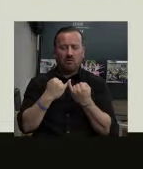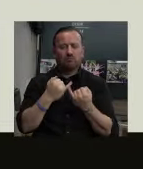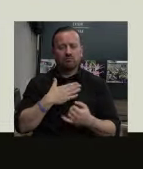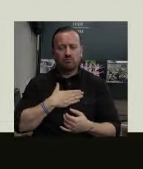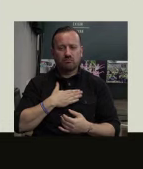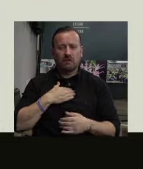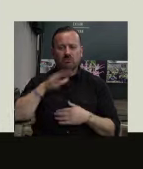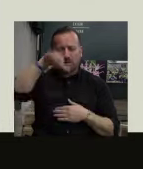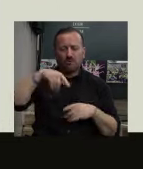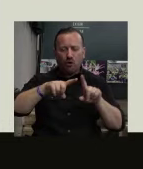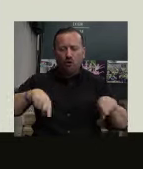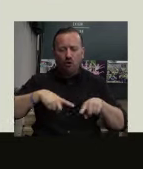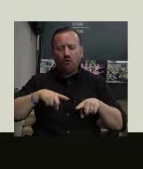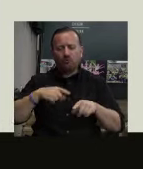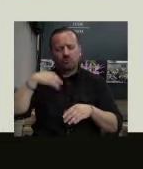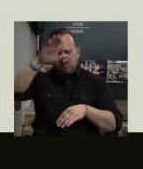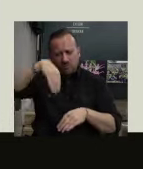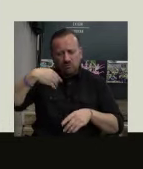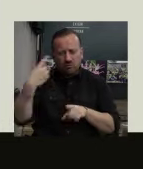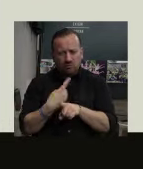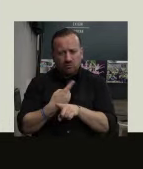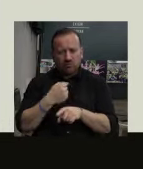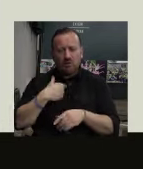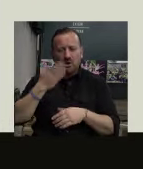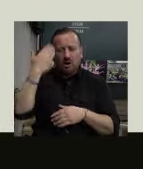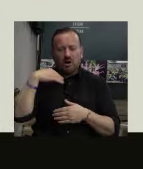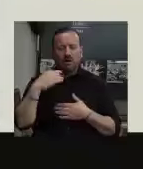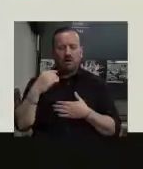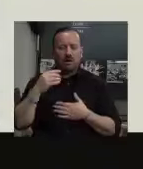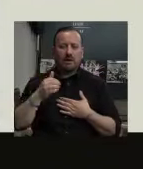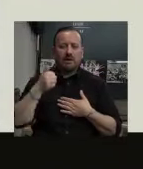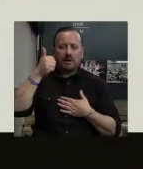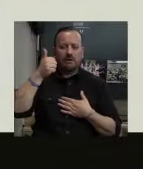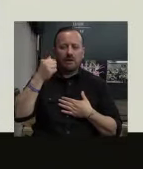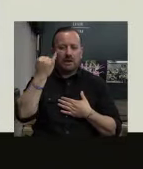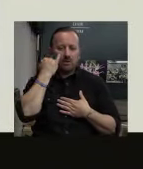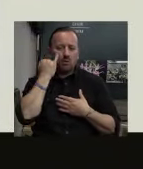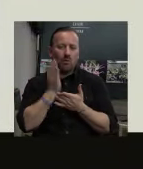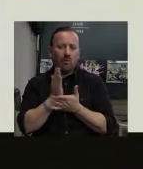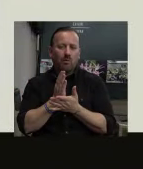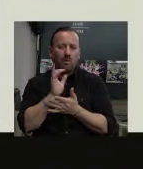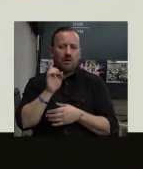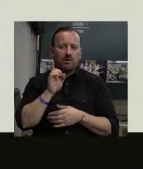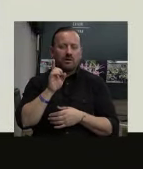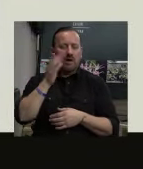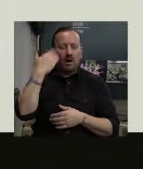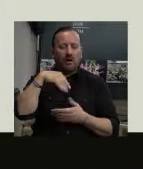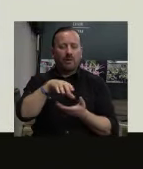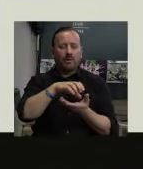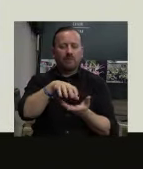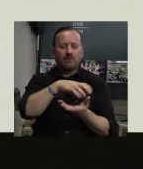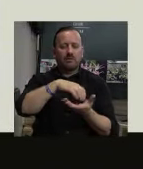llamó a la oficina me dijo baja yo era rector de un instituto de un colegio en la parte de arriba de Medellín en Rio